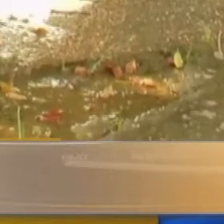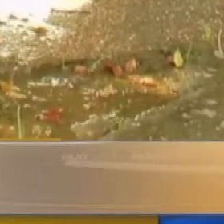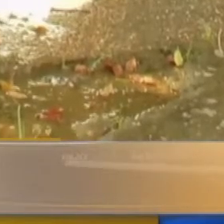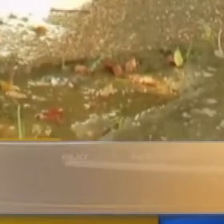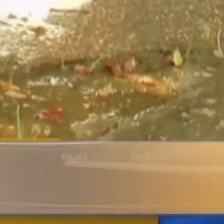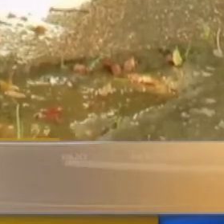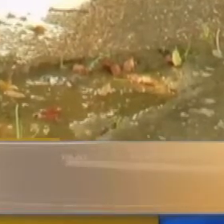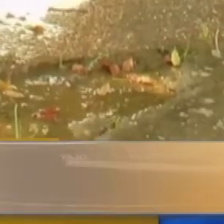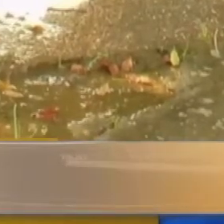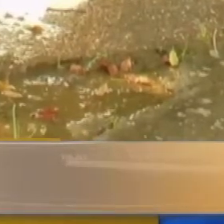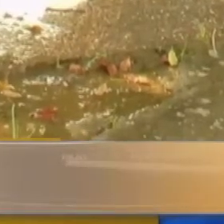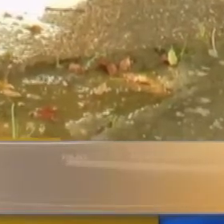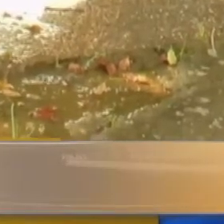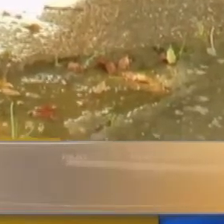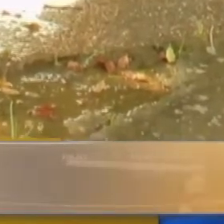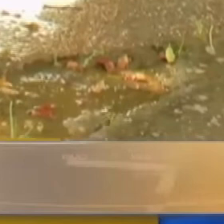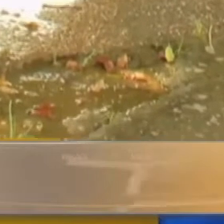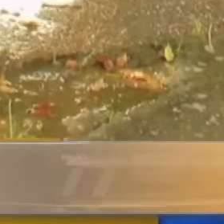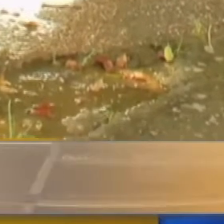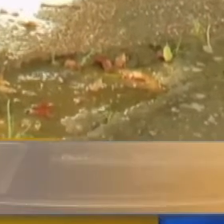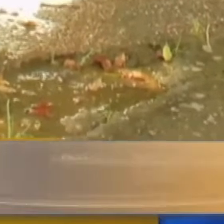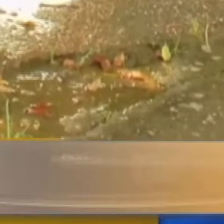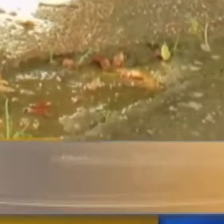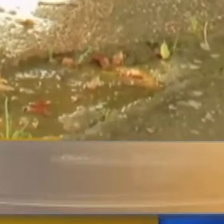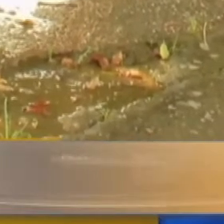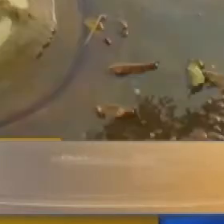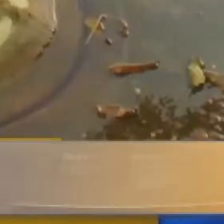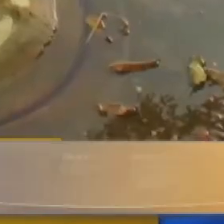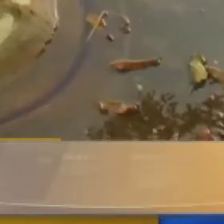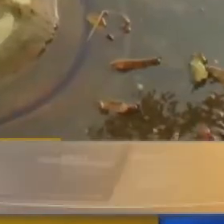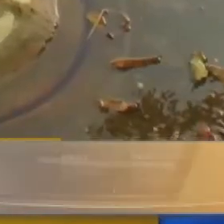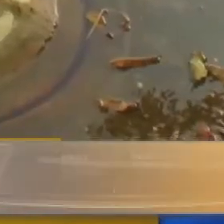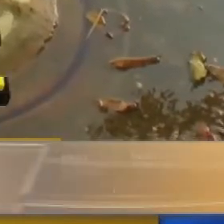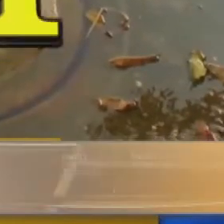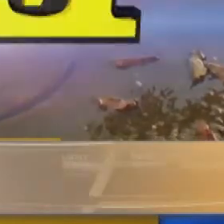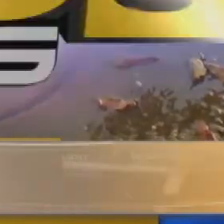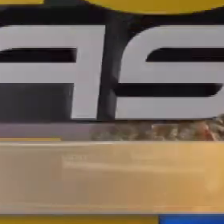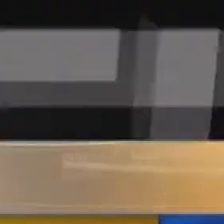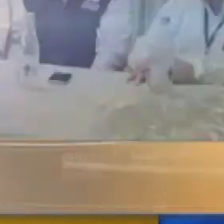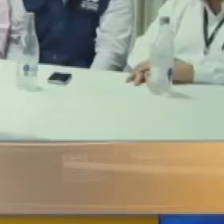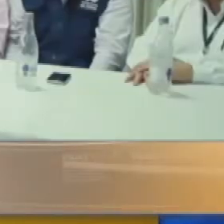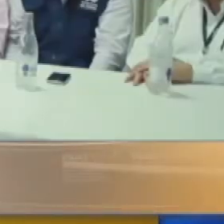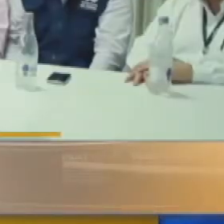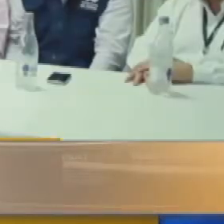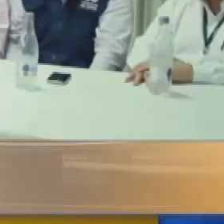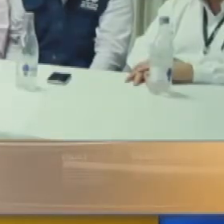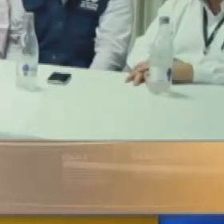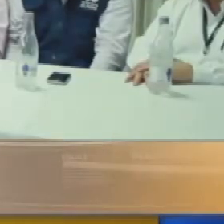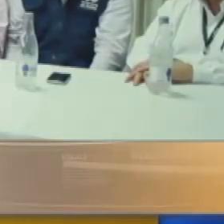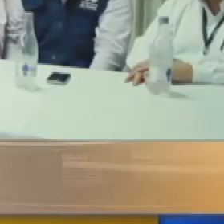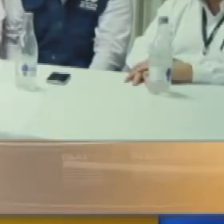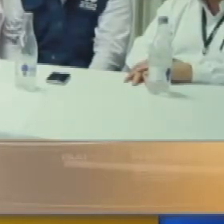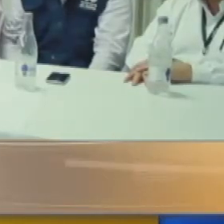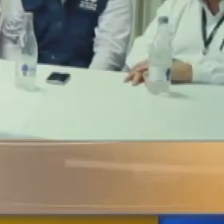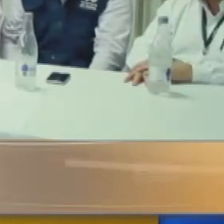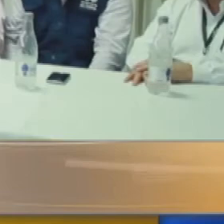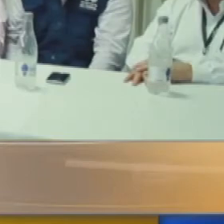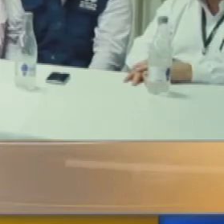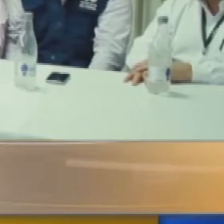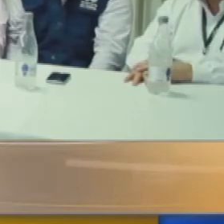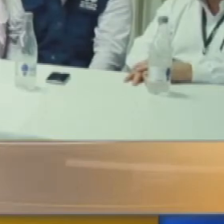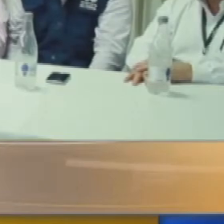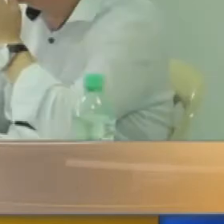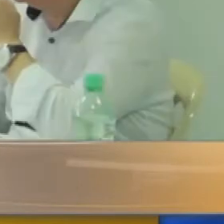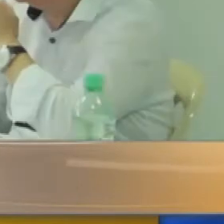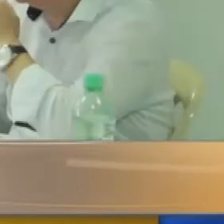del barrio Coviva reclaman de Movistar la reparación de una de sus cajas telefónicas que está afectando el alcantarillado. Asamblea de Santander sesionó de manera